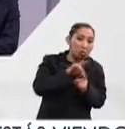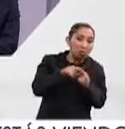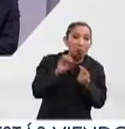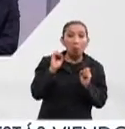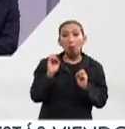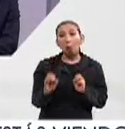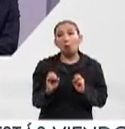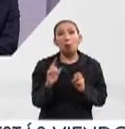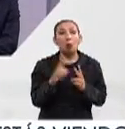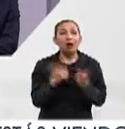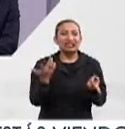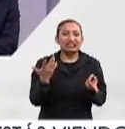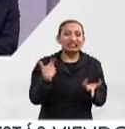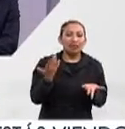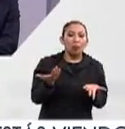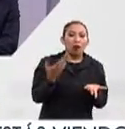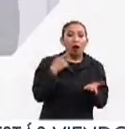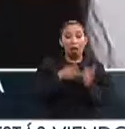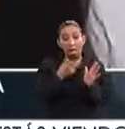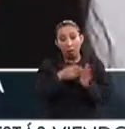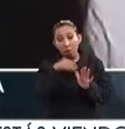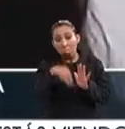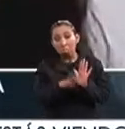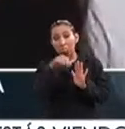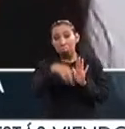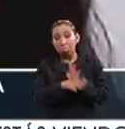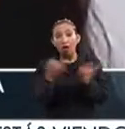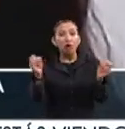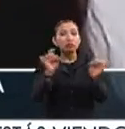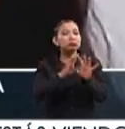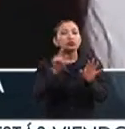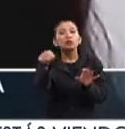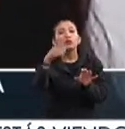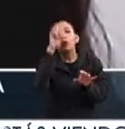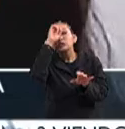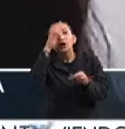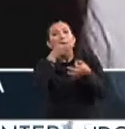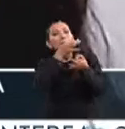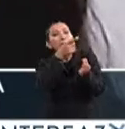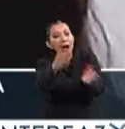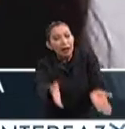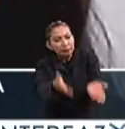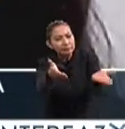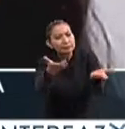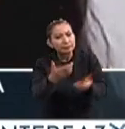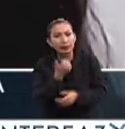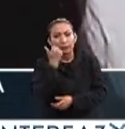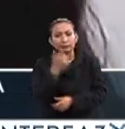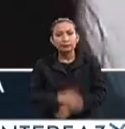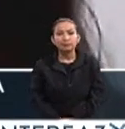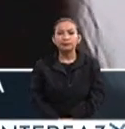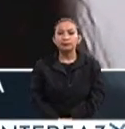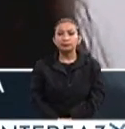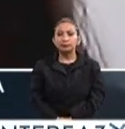miedo, por pues falta de constancia o por alguna circunstancia, ¿qué les dirías tú para que se animen?